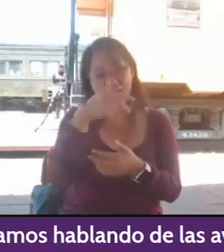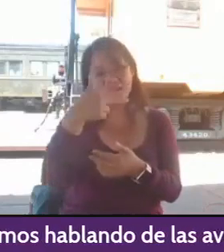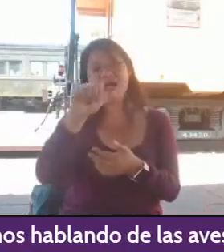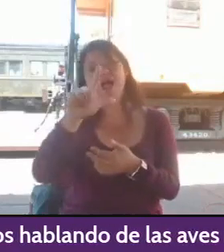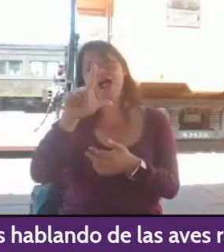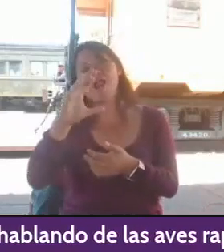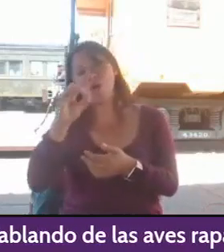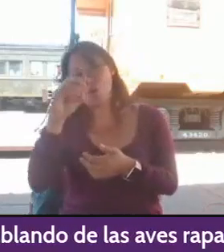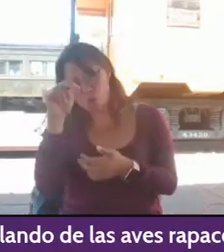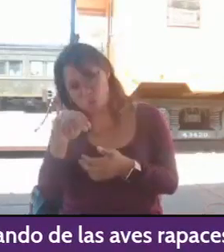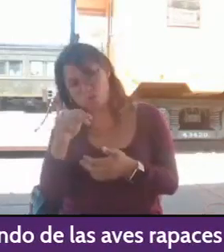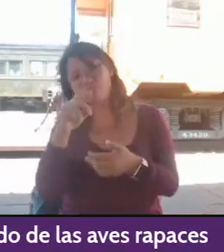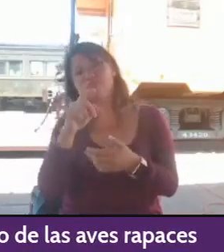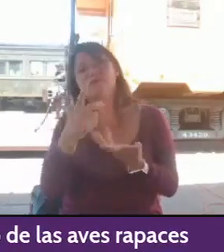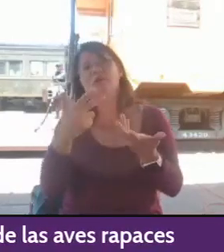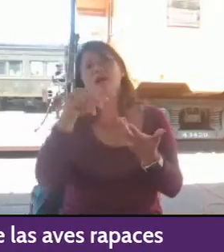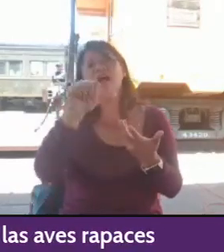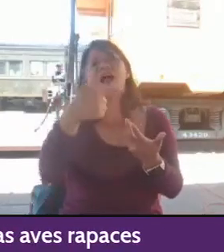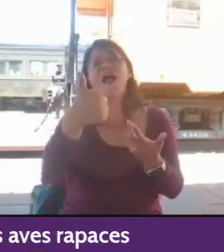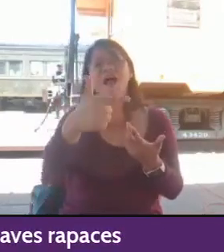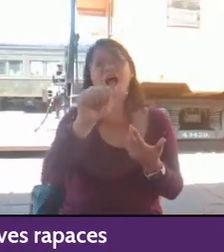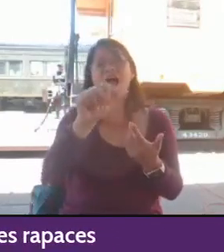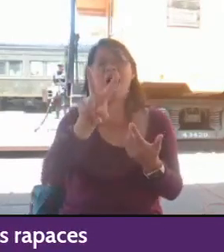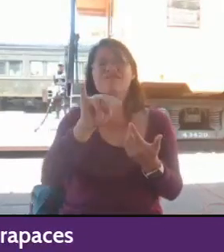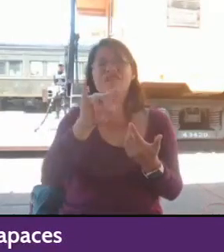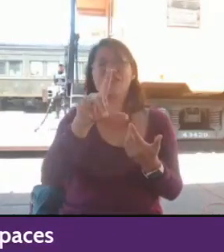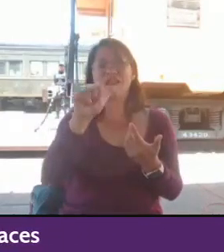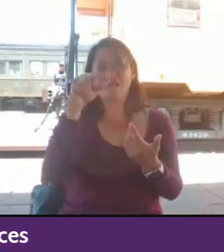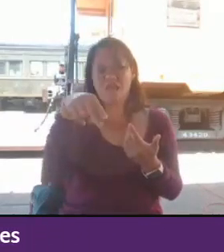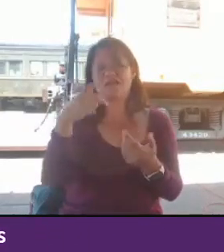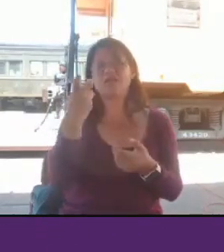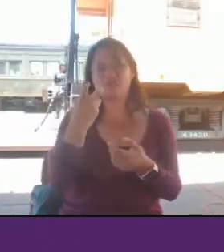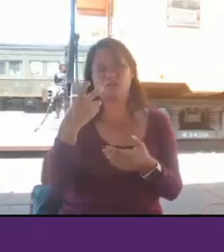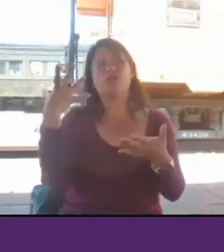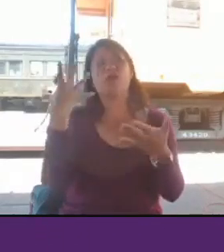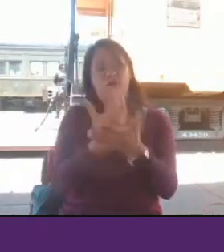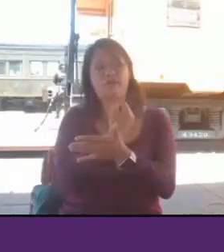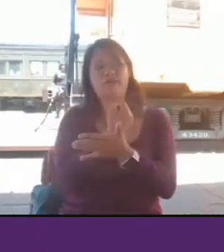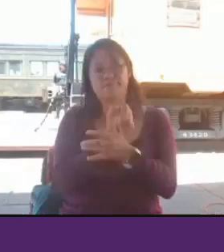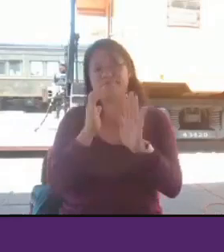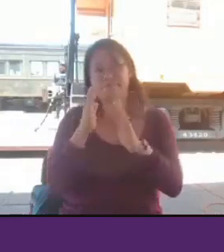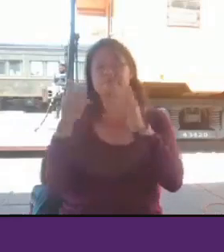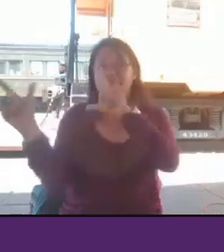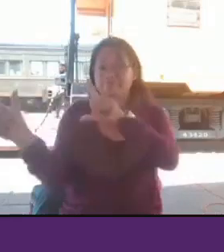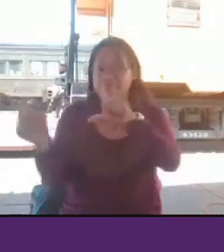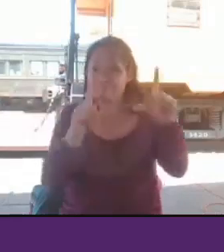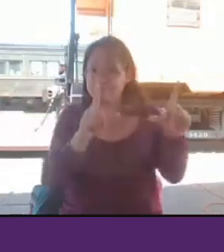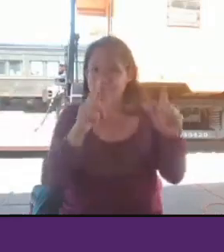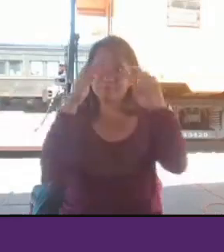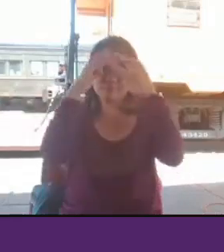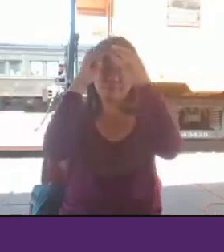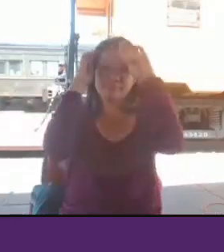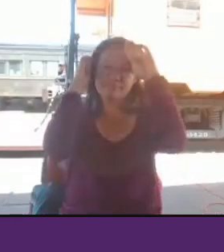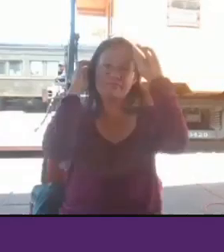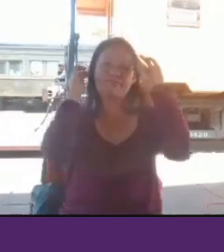halcones, y los gavilanes, y perdiendo las nocturnas. Otra más. La que sigue, por favor. Siguiendo con variaciones de forma y